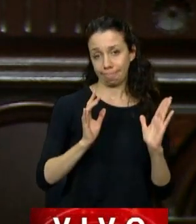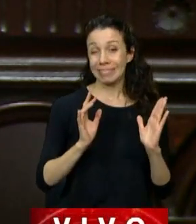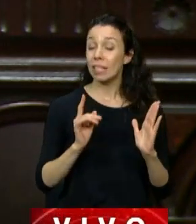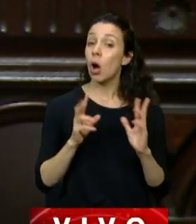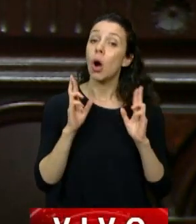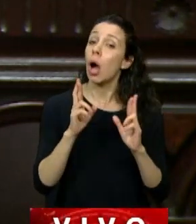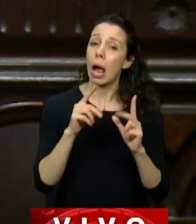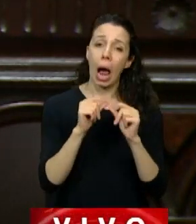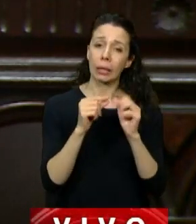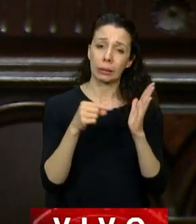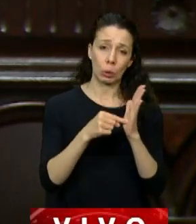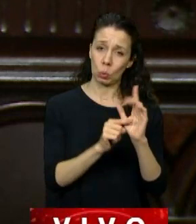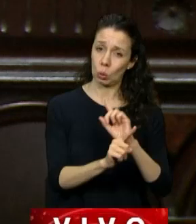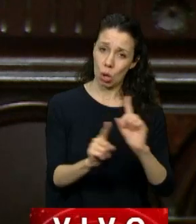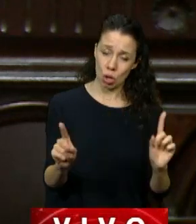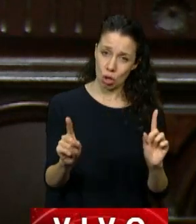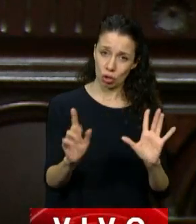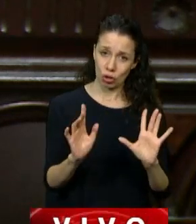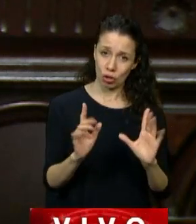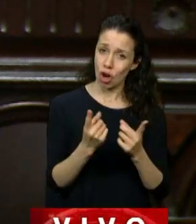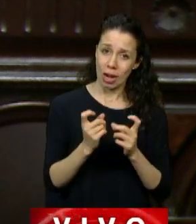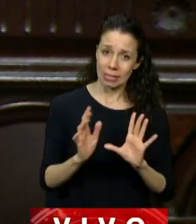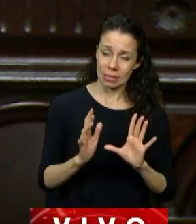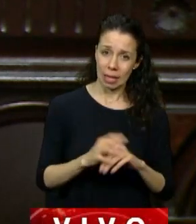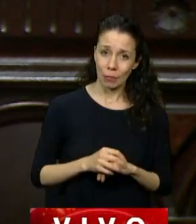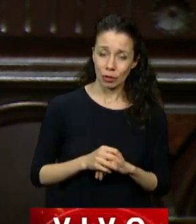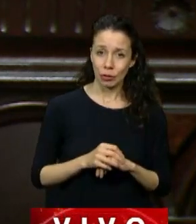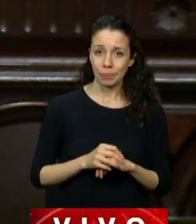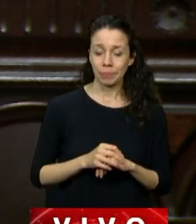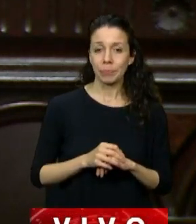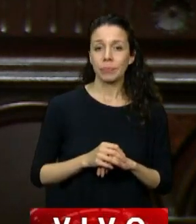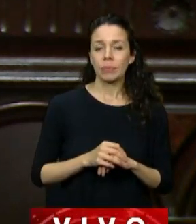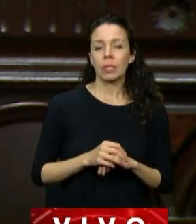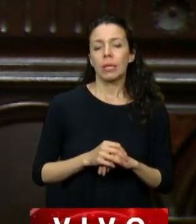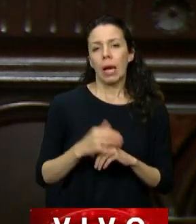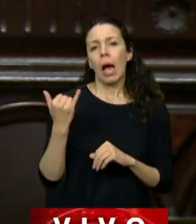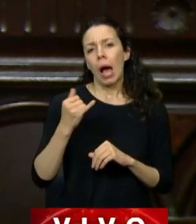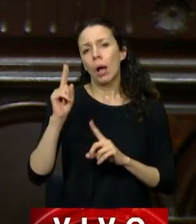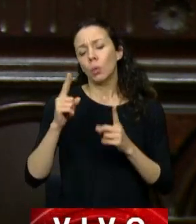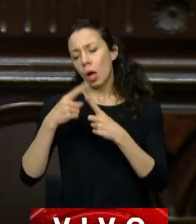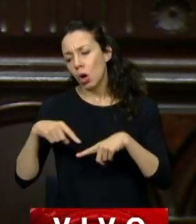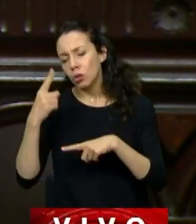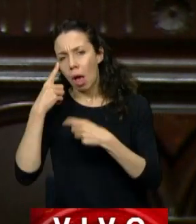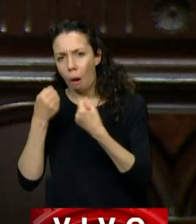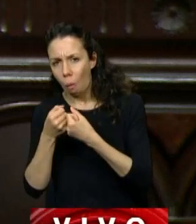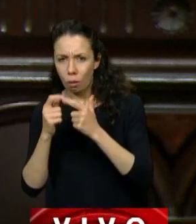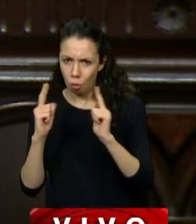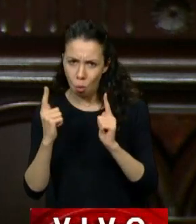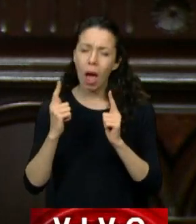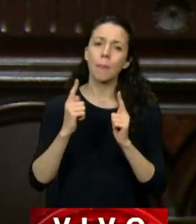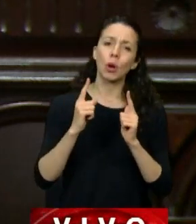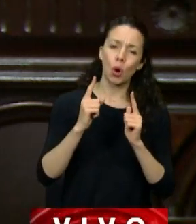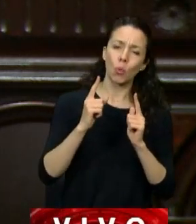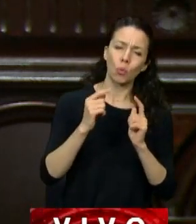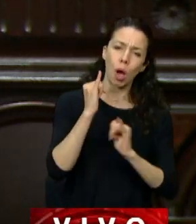este artículo. Son varias las diferencias, pero con poco tiempo que tenemos voy a decir algunas. Estamos en desacuerdo